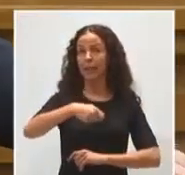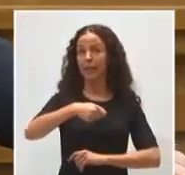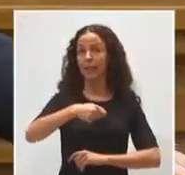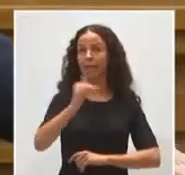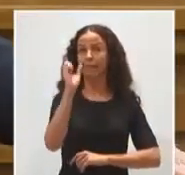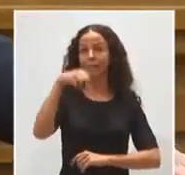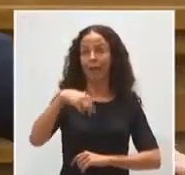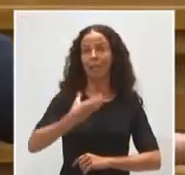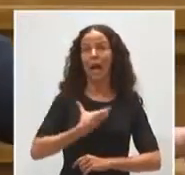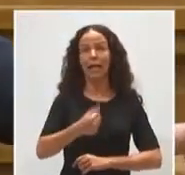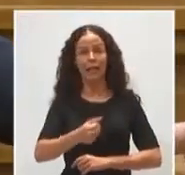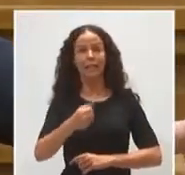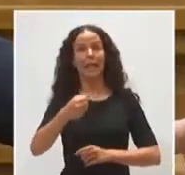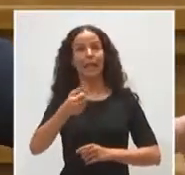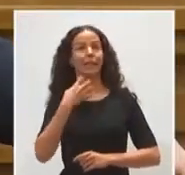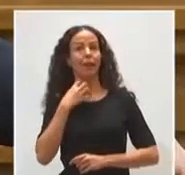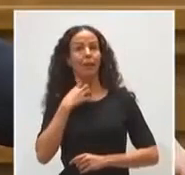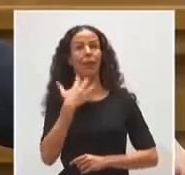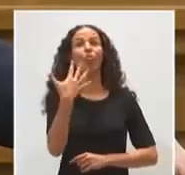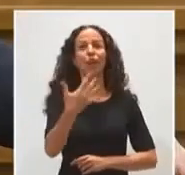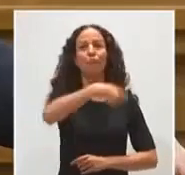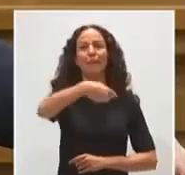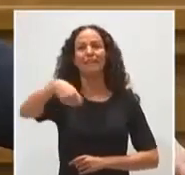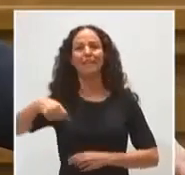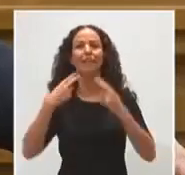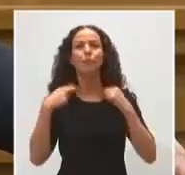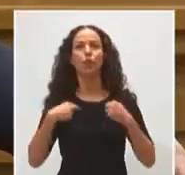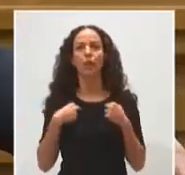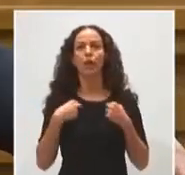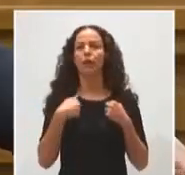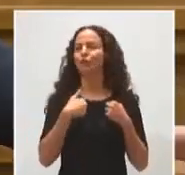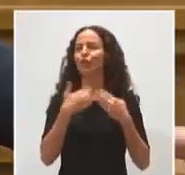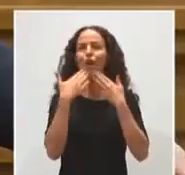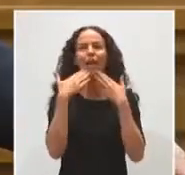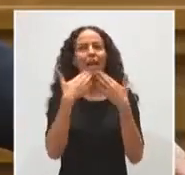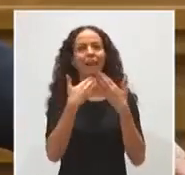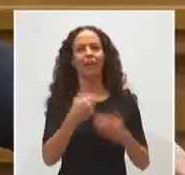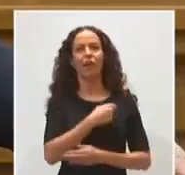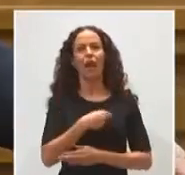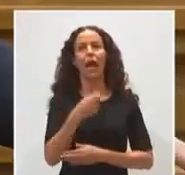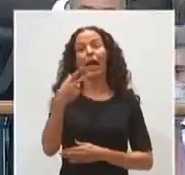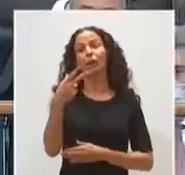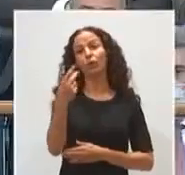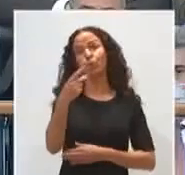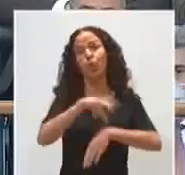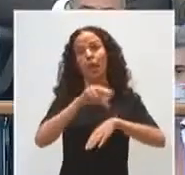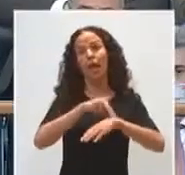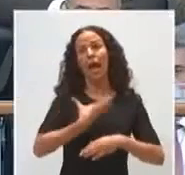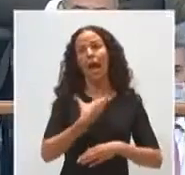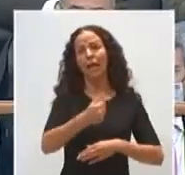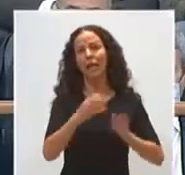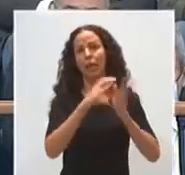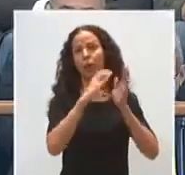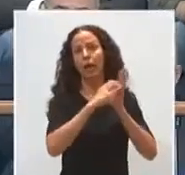alcaldesa de talavera los cinco presidentes de las diputaciones agradezco de corazón al señor subdelegado alcaldes de cuenca de